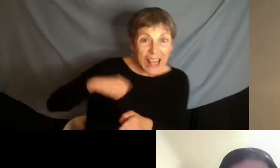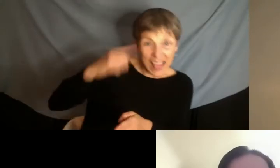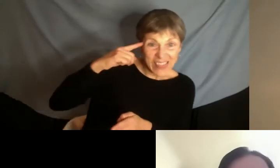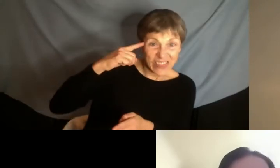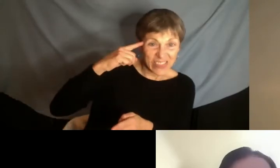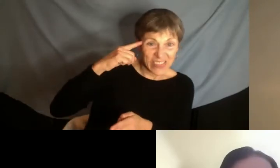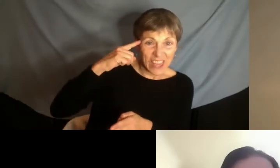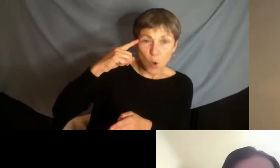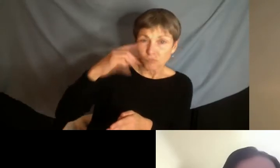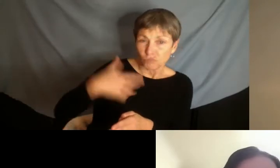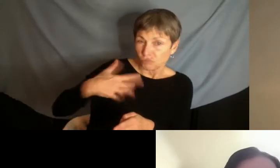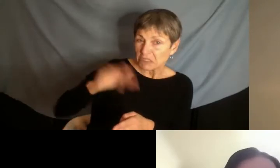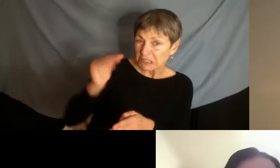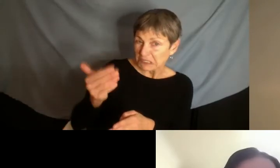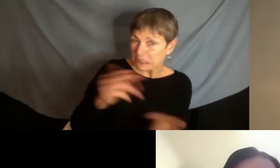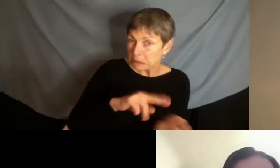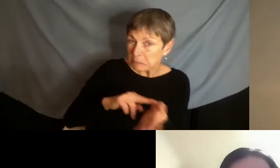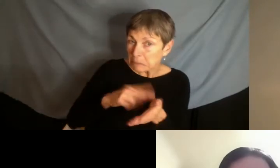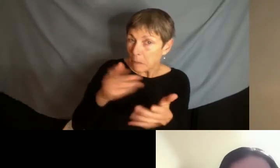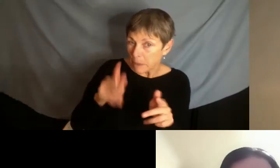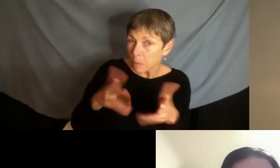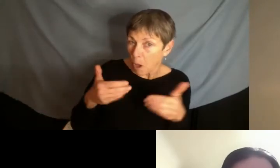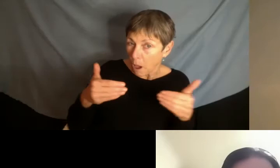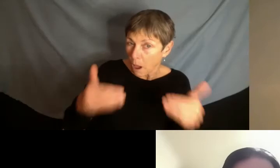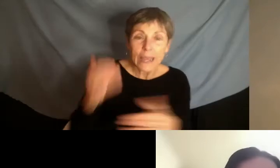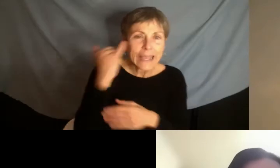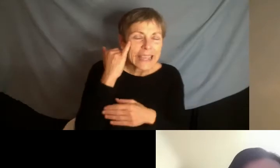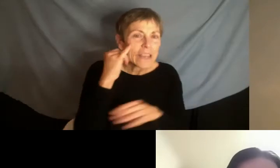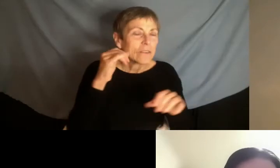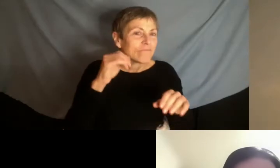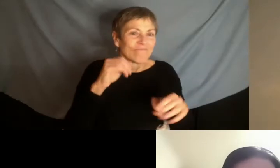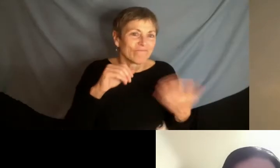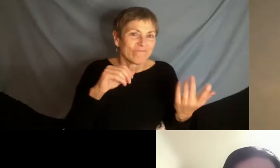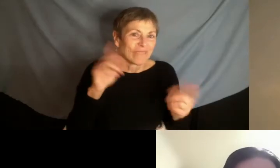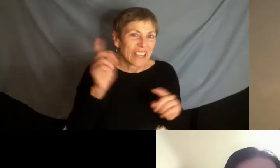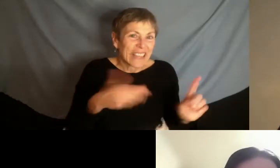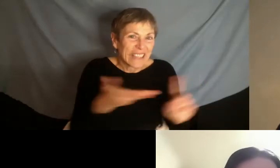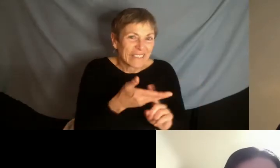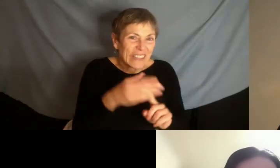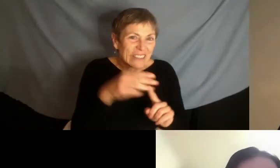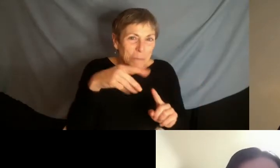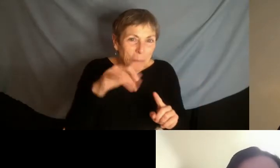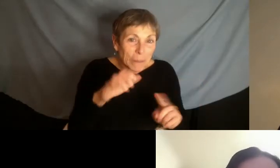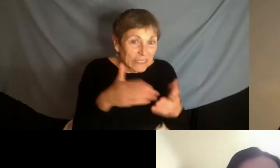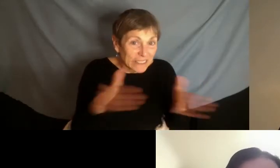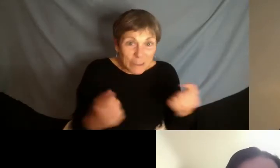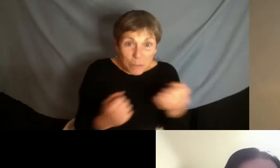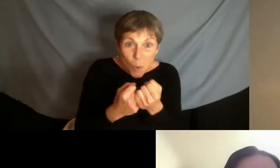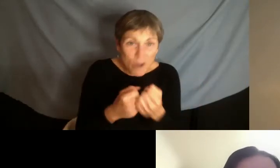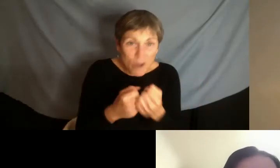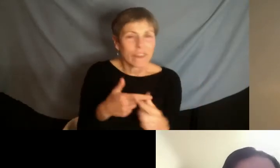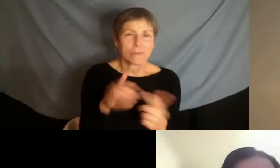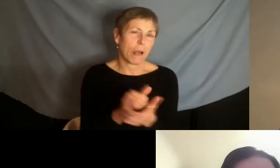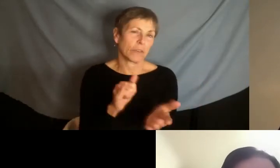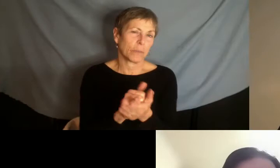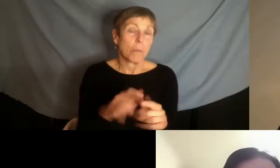hacer eso, creo que hay un camino político hacia adelante. Si podemos que si no podemos obtener el público